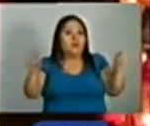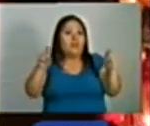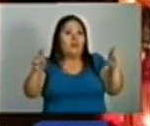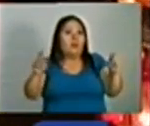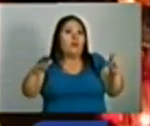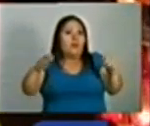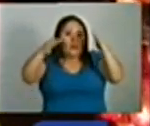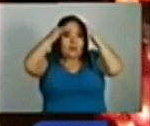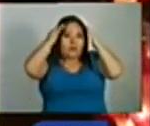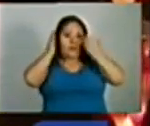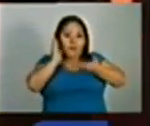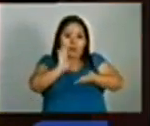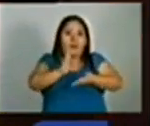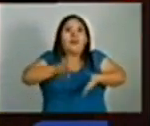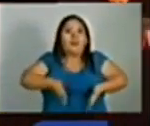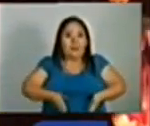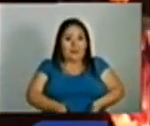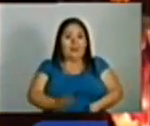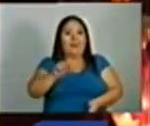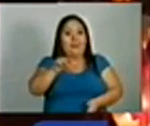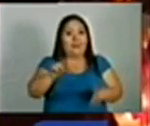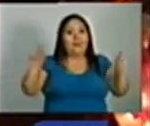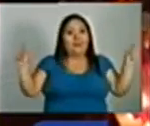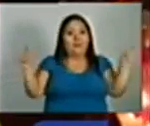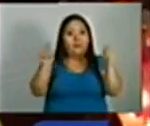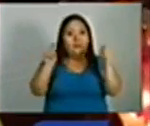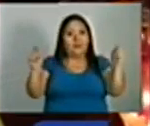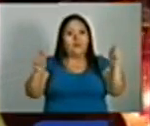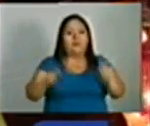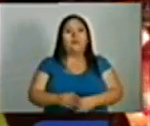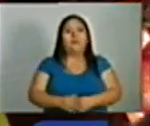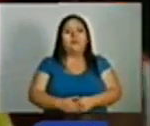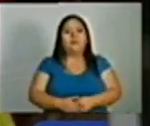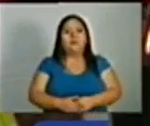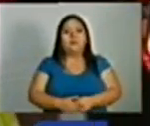nacimiento de la Virgen, ¿verdad? Y pues